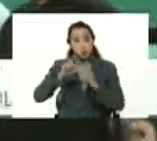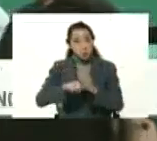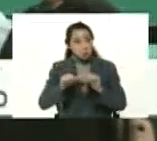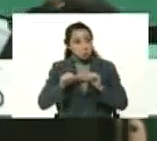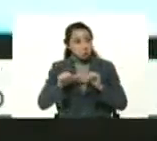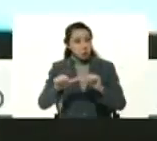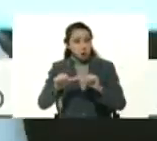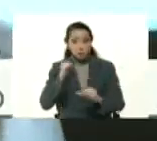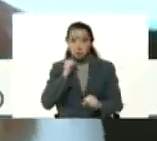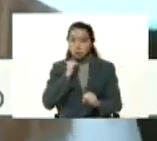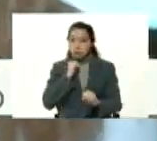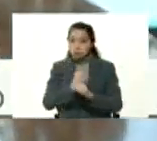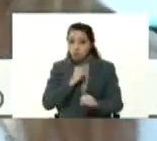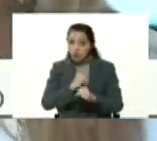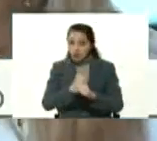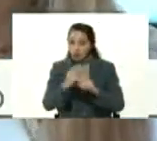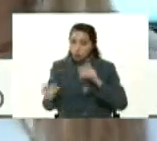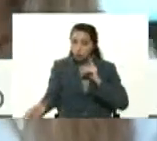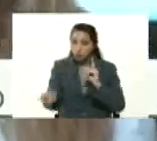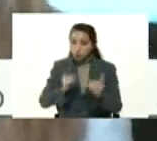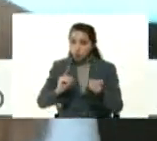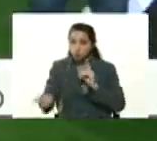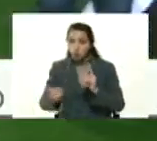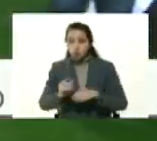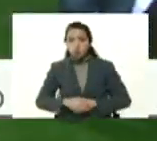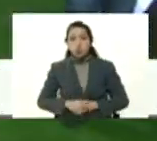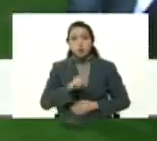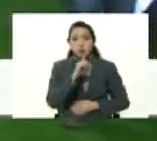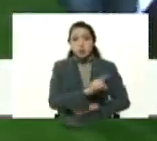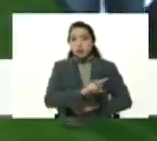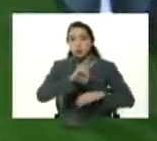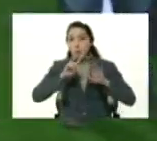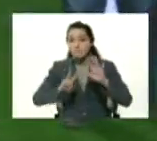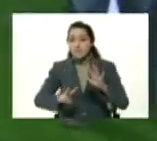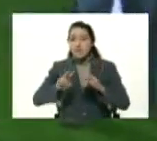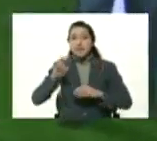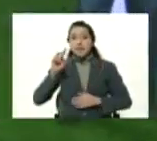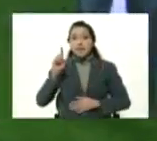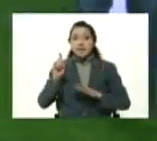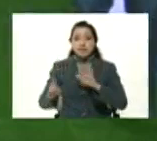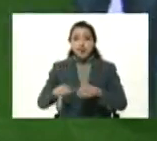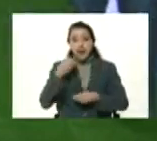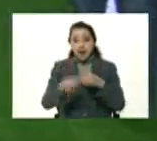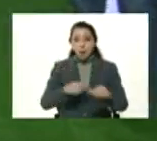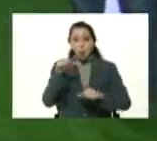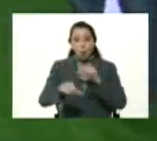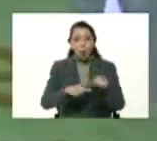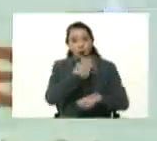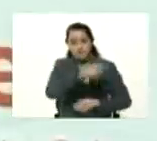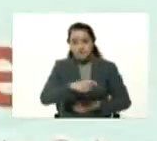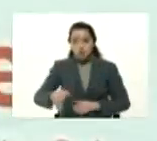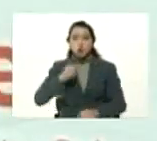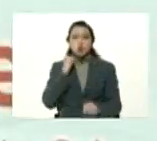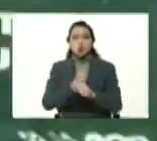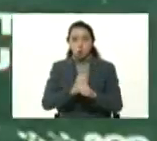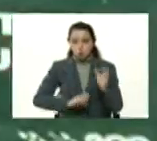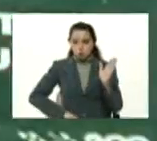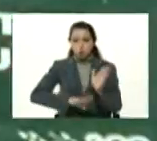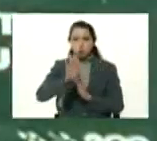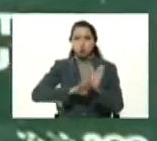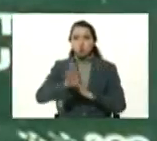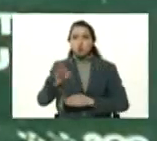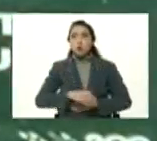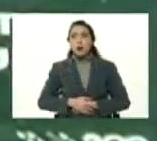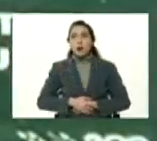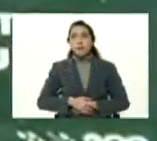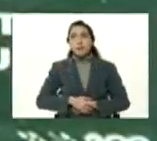aquí conversadito con más de 126 asociaciones de productores, señor presidente,